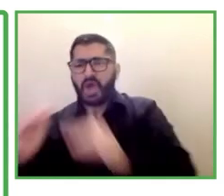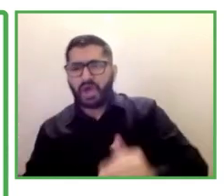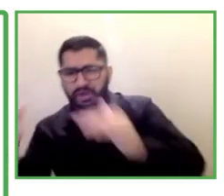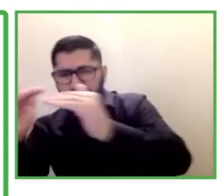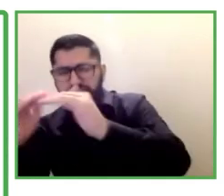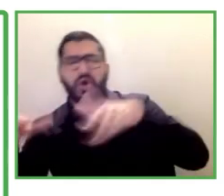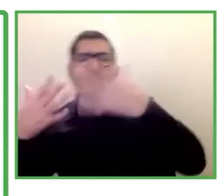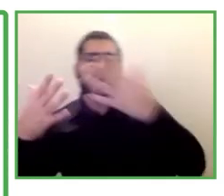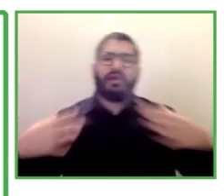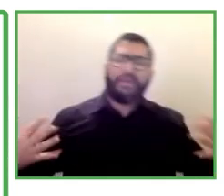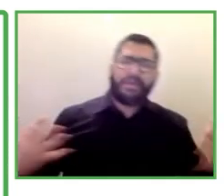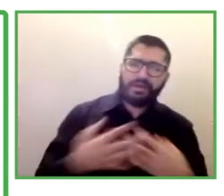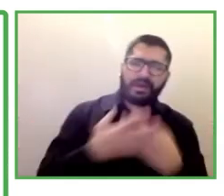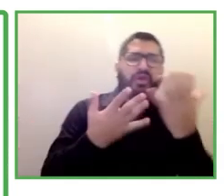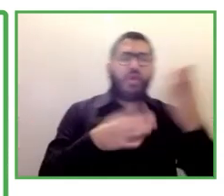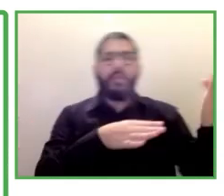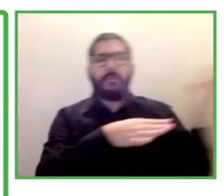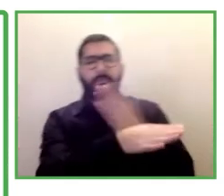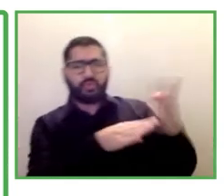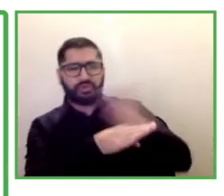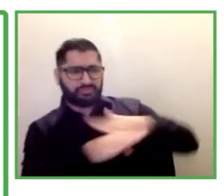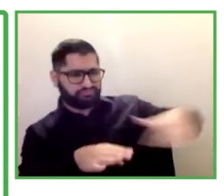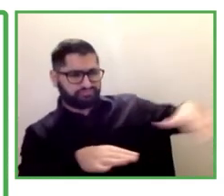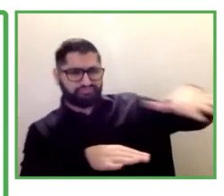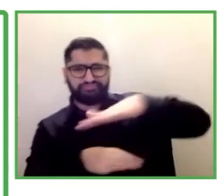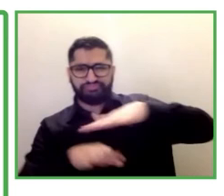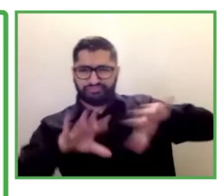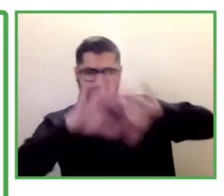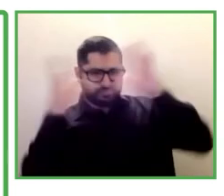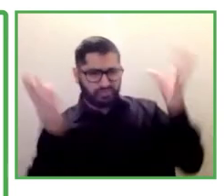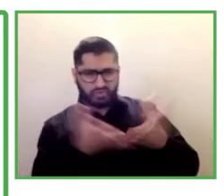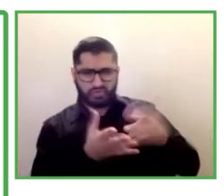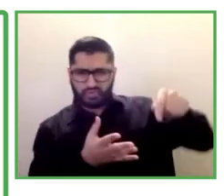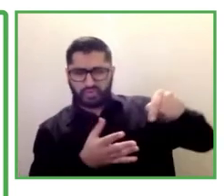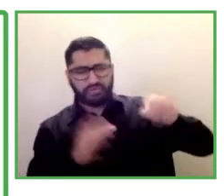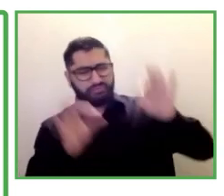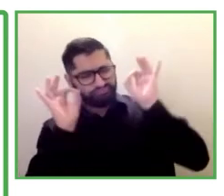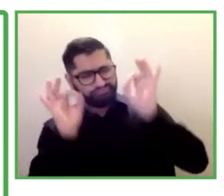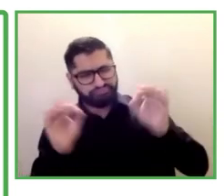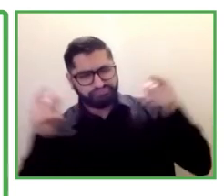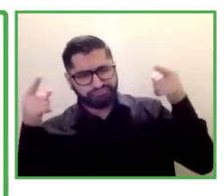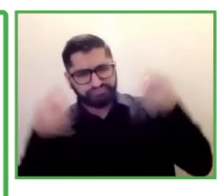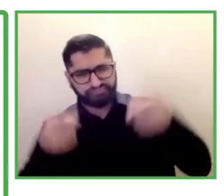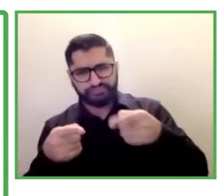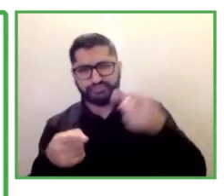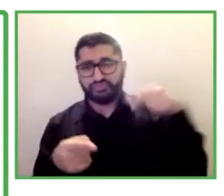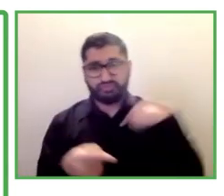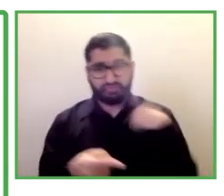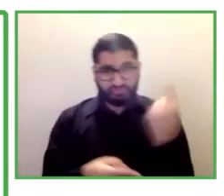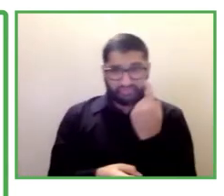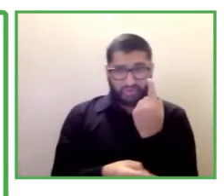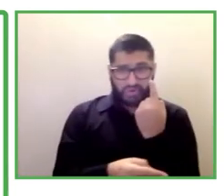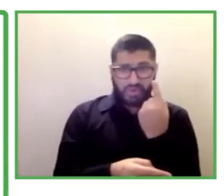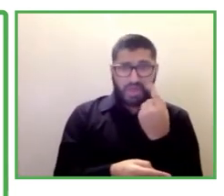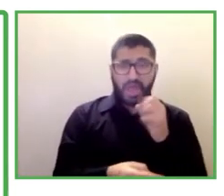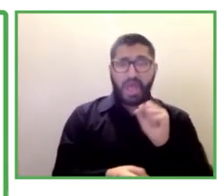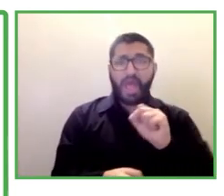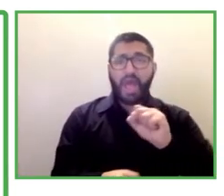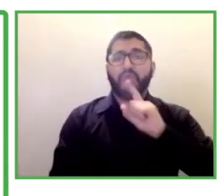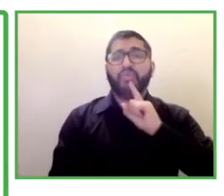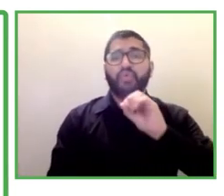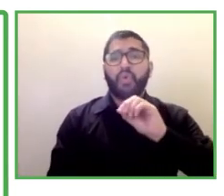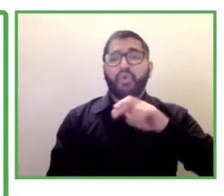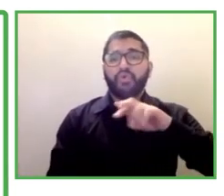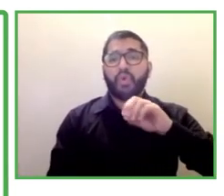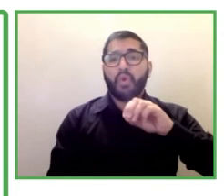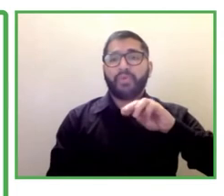mundo. Esto es autosustentable. Entonces, es clave compartir este tipo de experiencias para